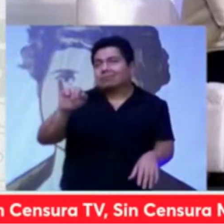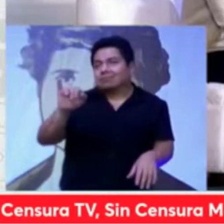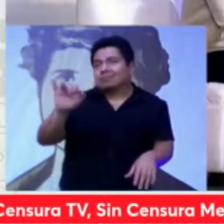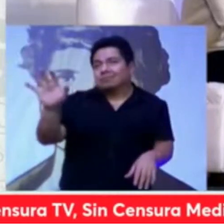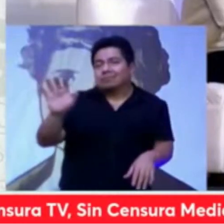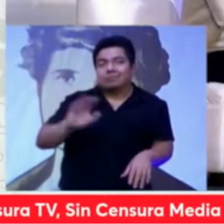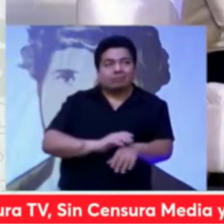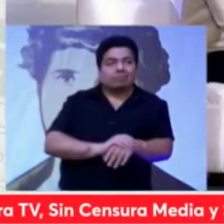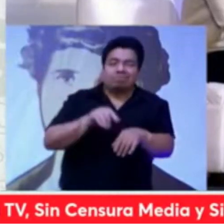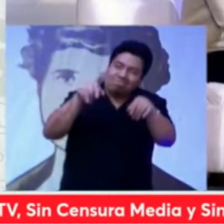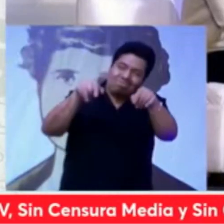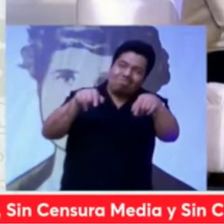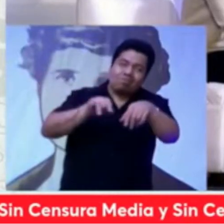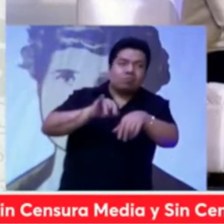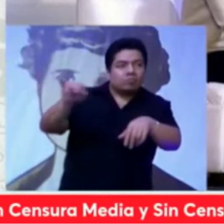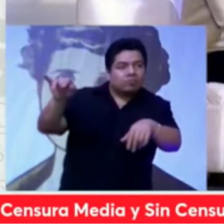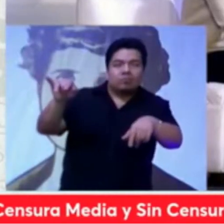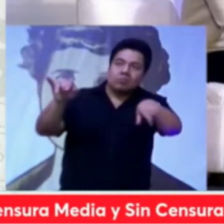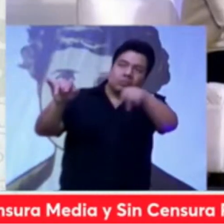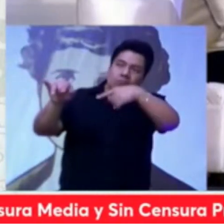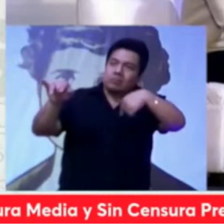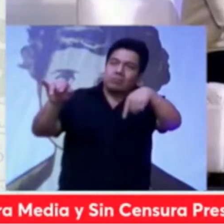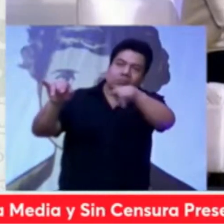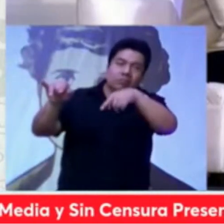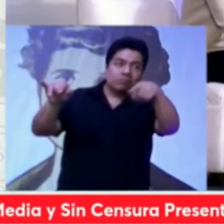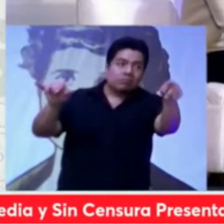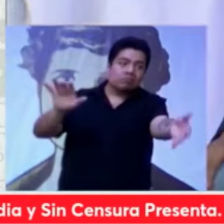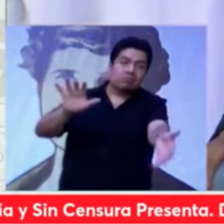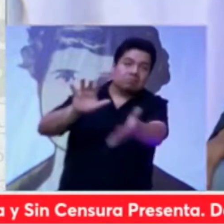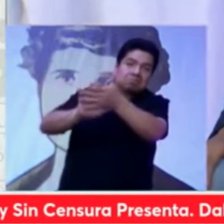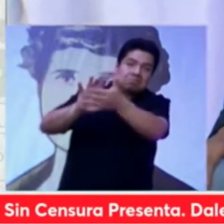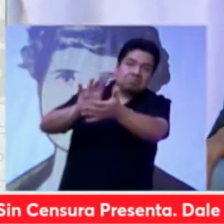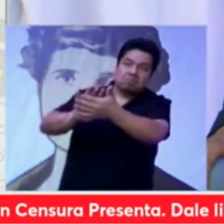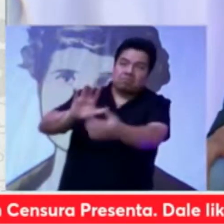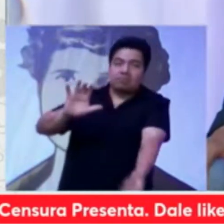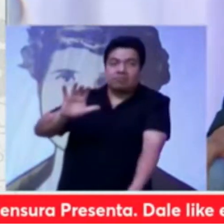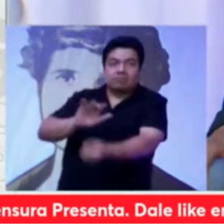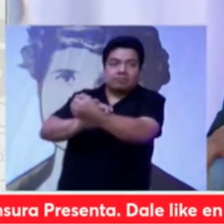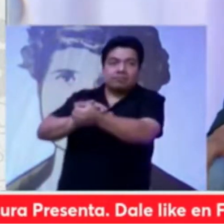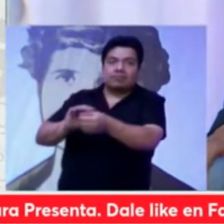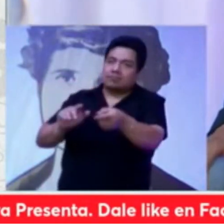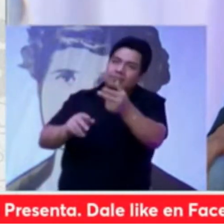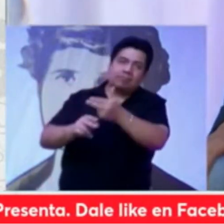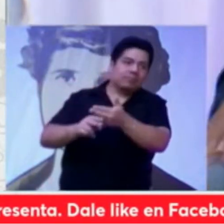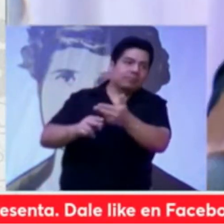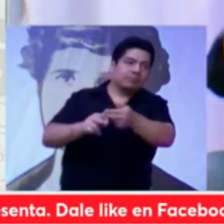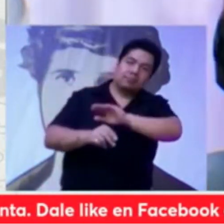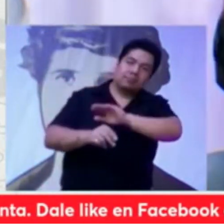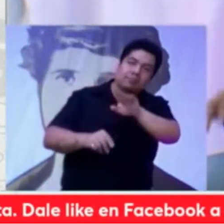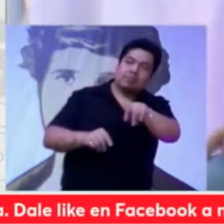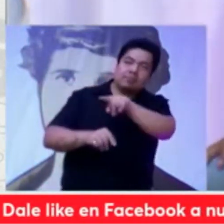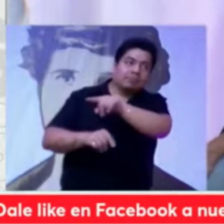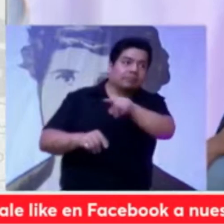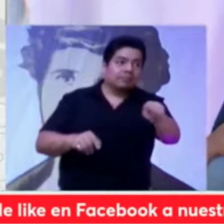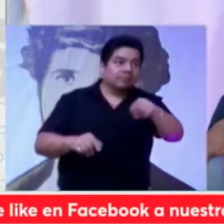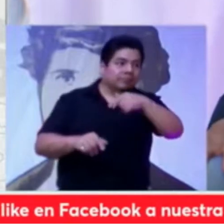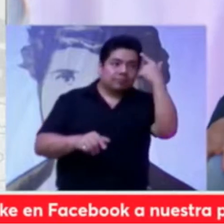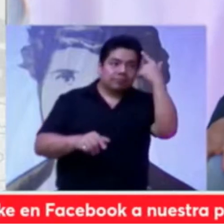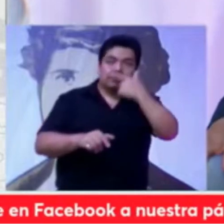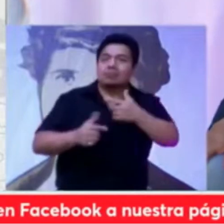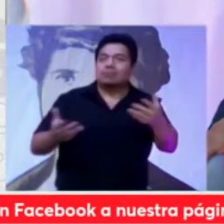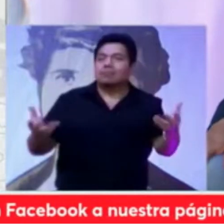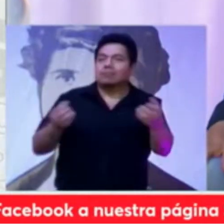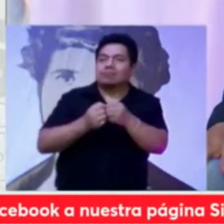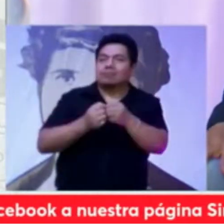de en este momento todos serán llevados a la cárcel de por vida y cada uno va a pasar una noche con el